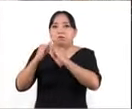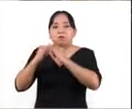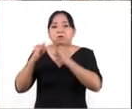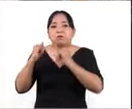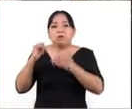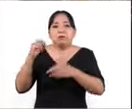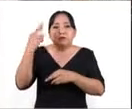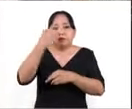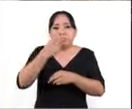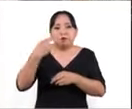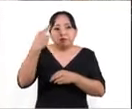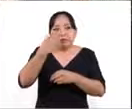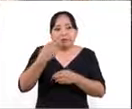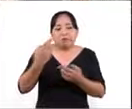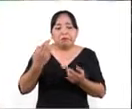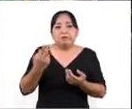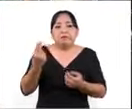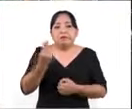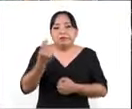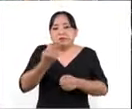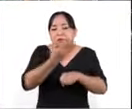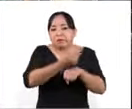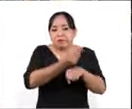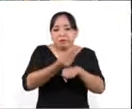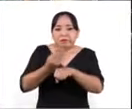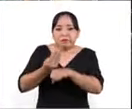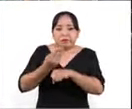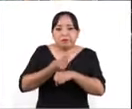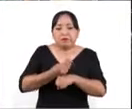lo más relevante. Juan Manuel,